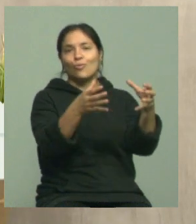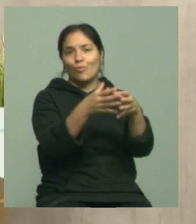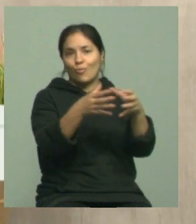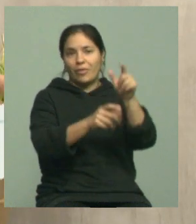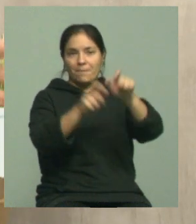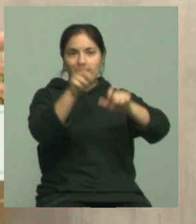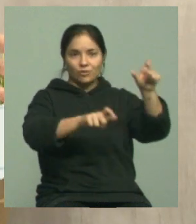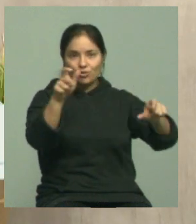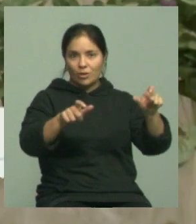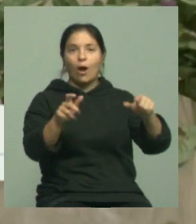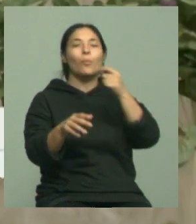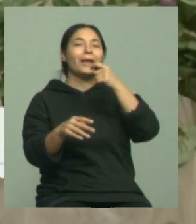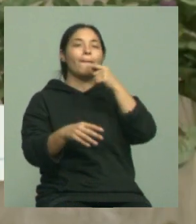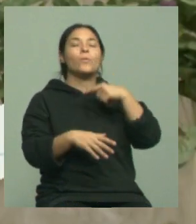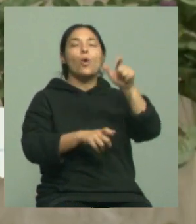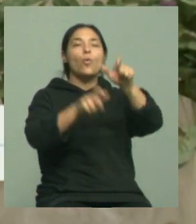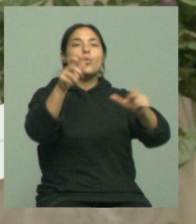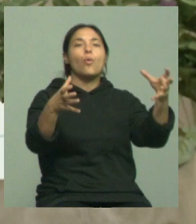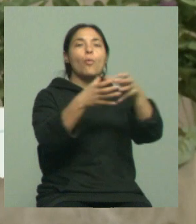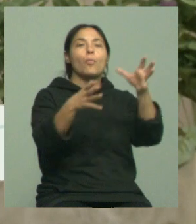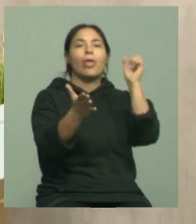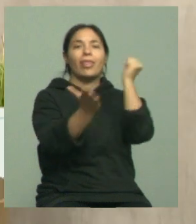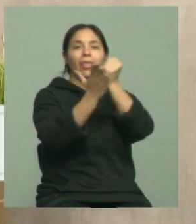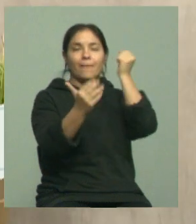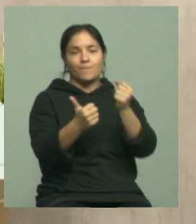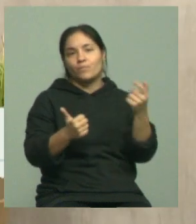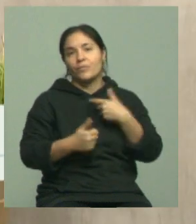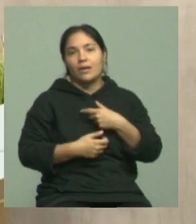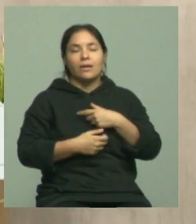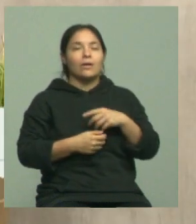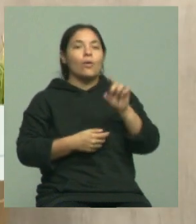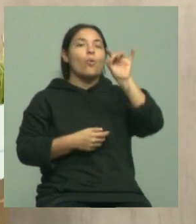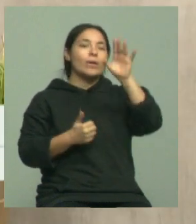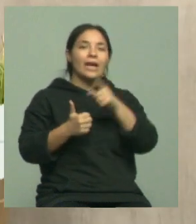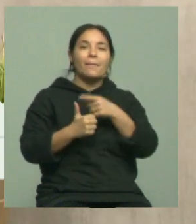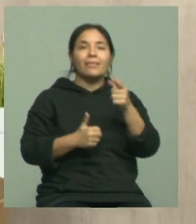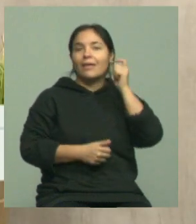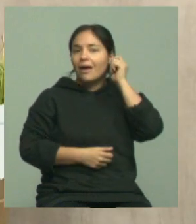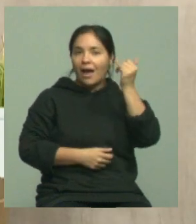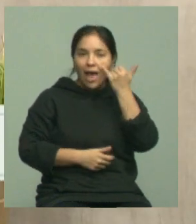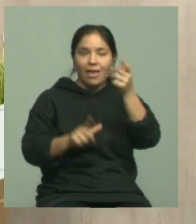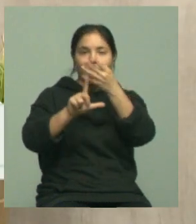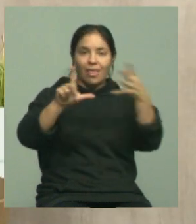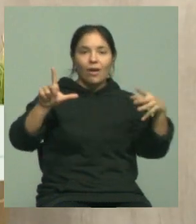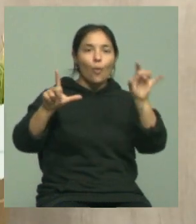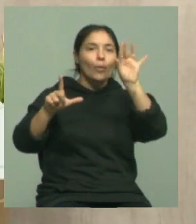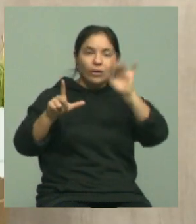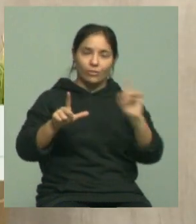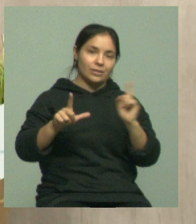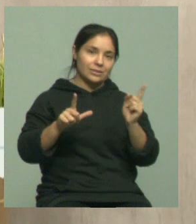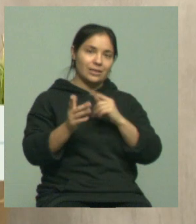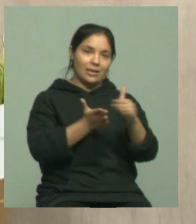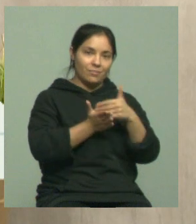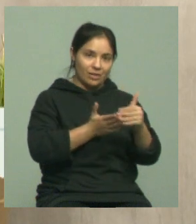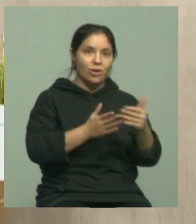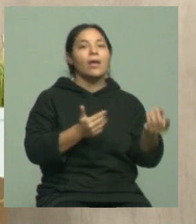por pertenencia a ese grupo, que son los grupos históricamente discriminados, no solo los grupos LGBT, ¿no? Claro. También